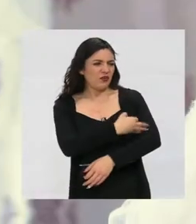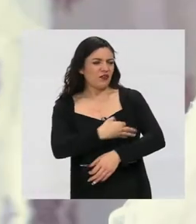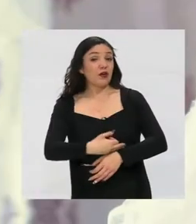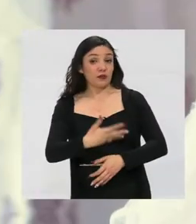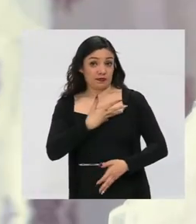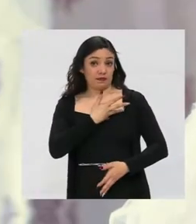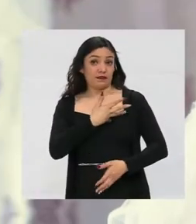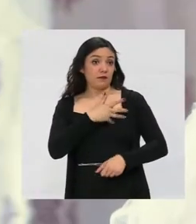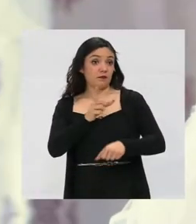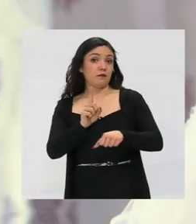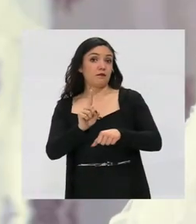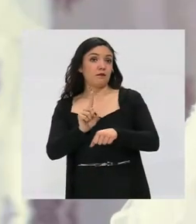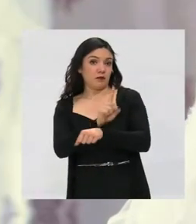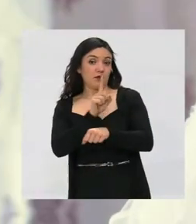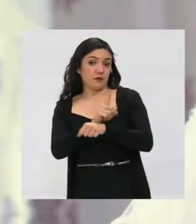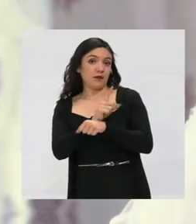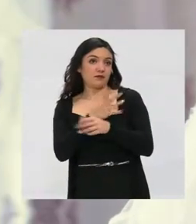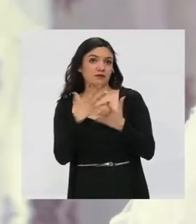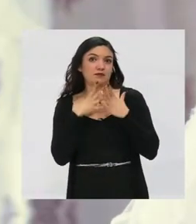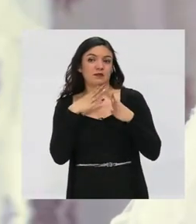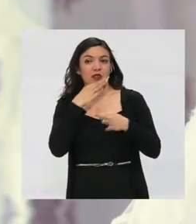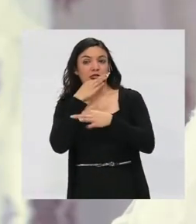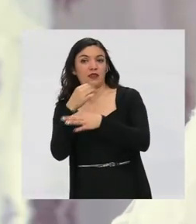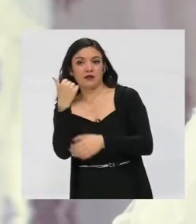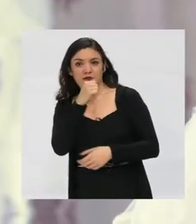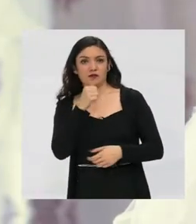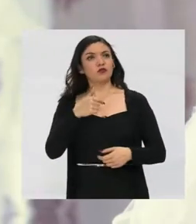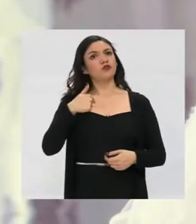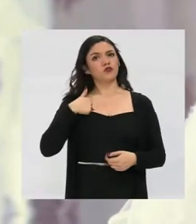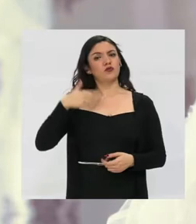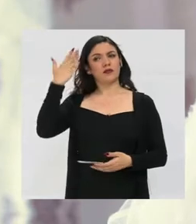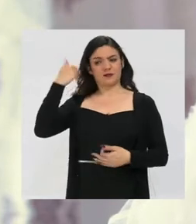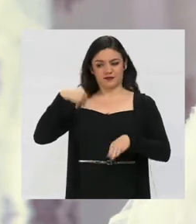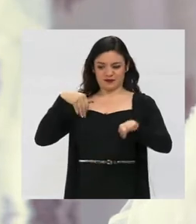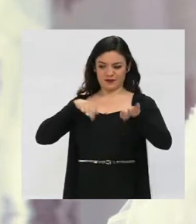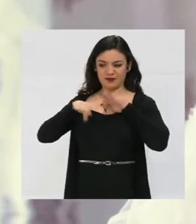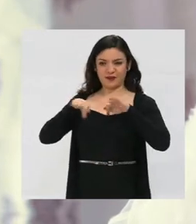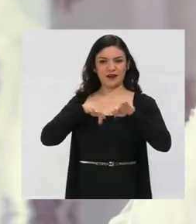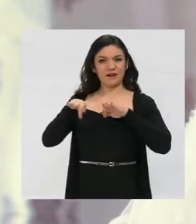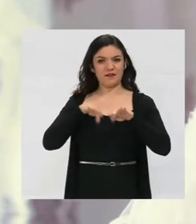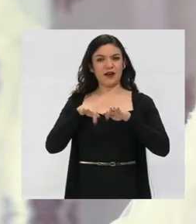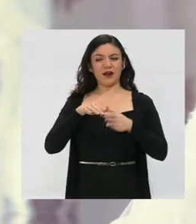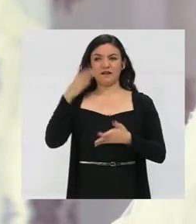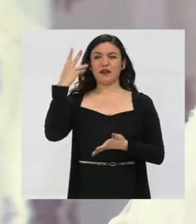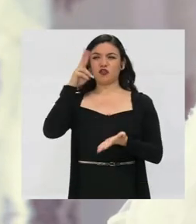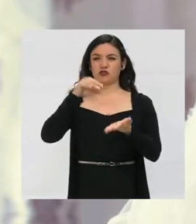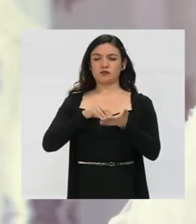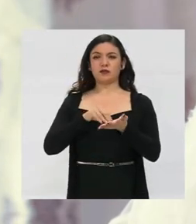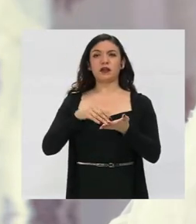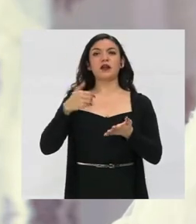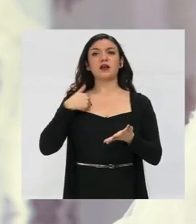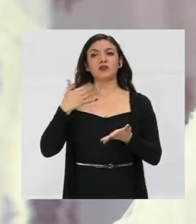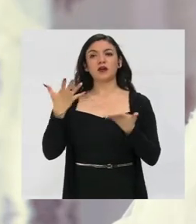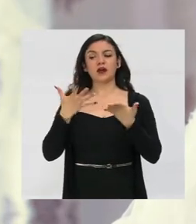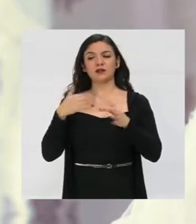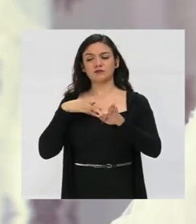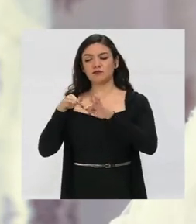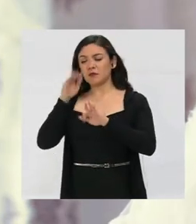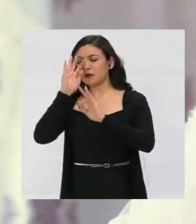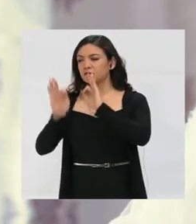Yo tengo un familiar que tiene problemas de adicción. Yo trabajaba en escuela para padres en el